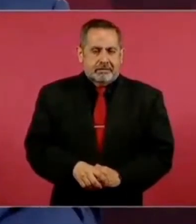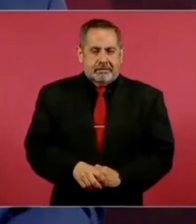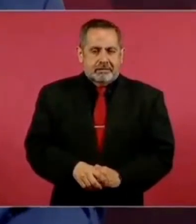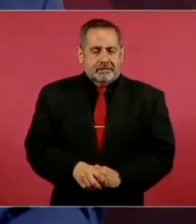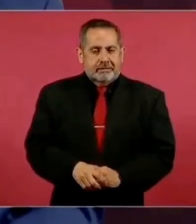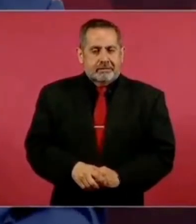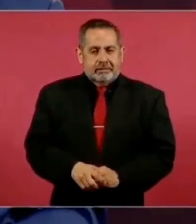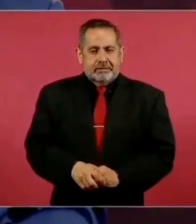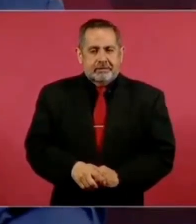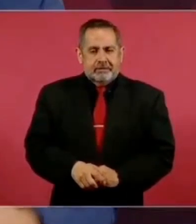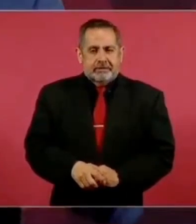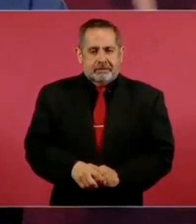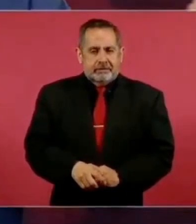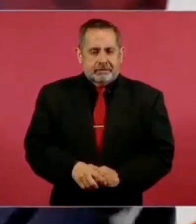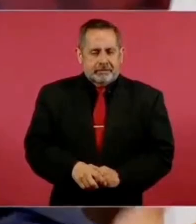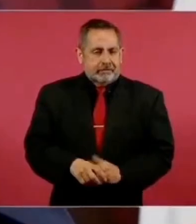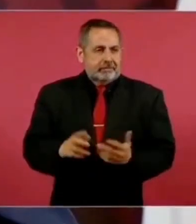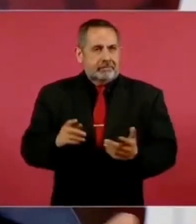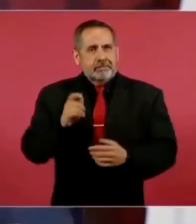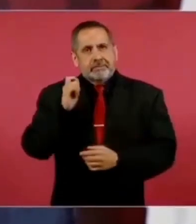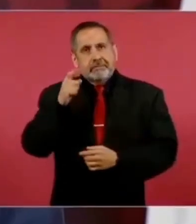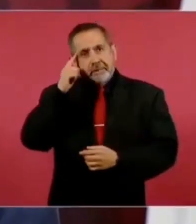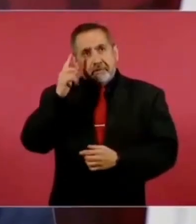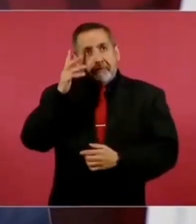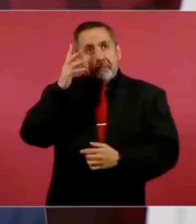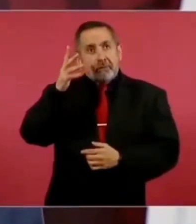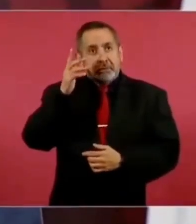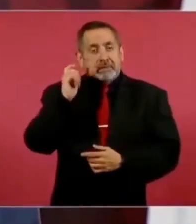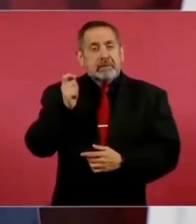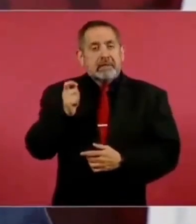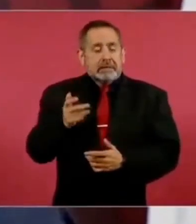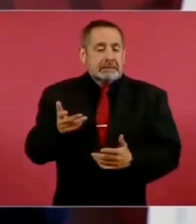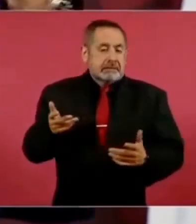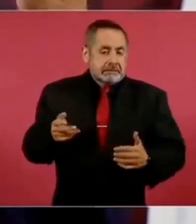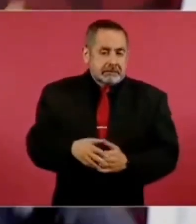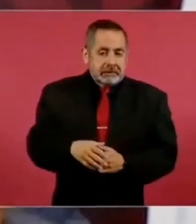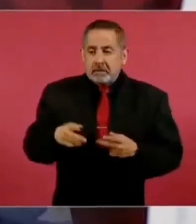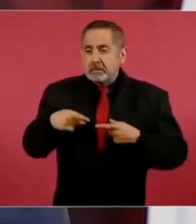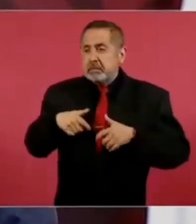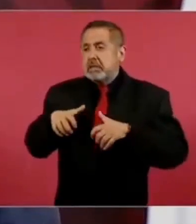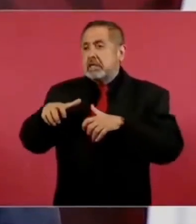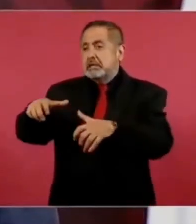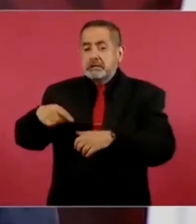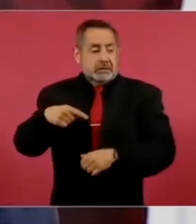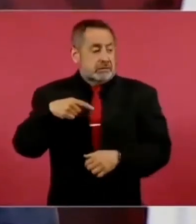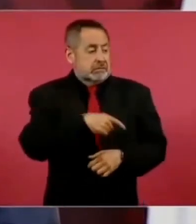Entonces qué esperanzas para el